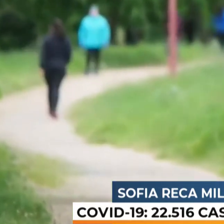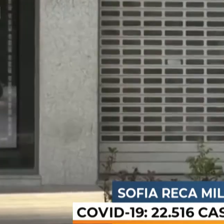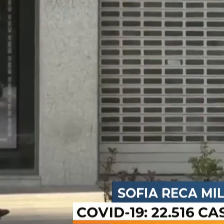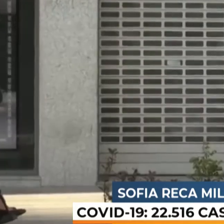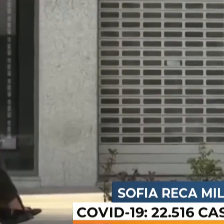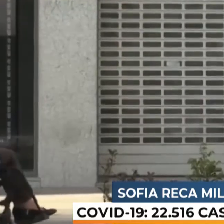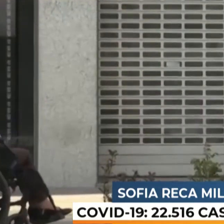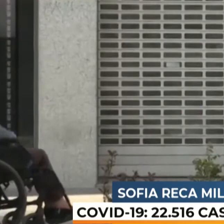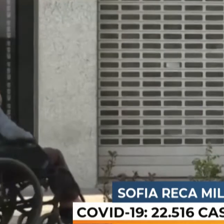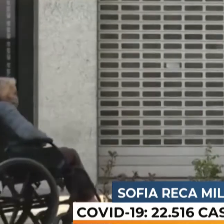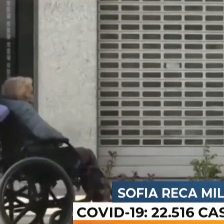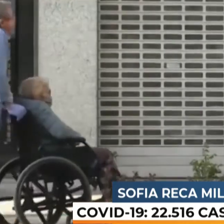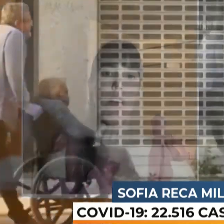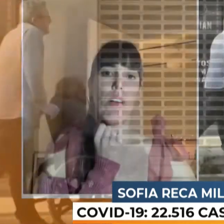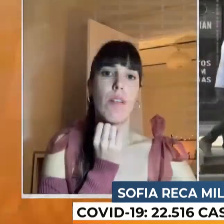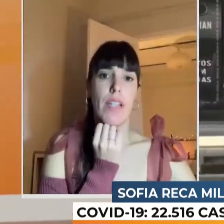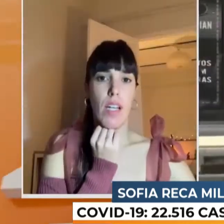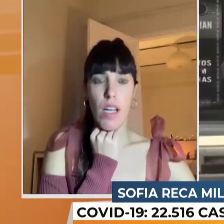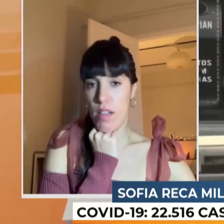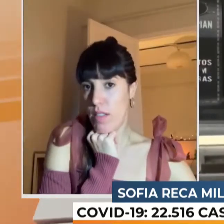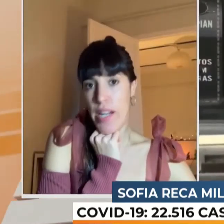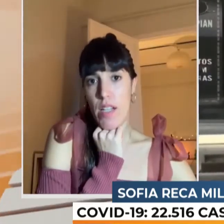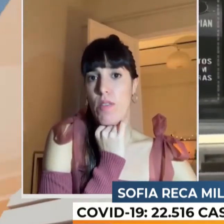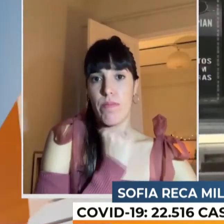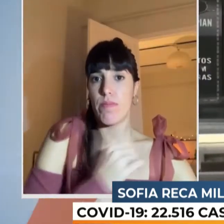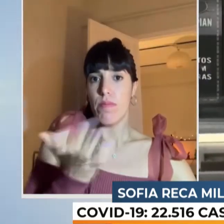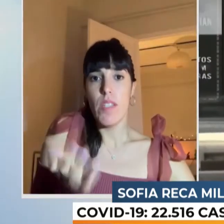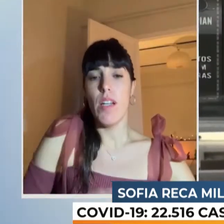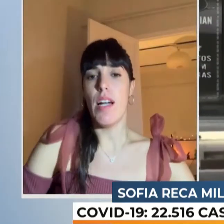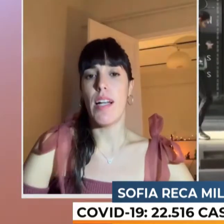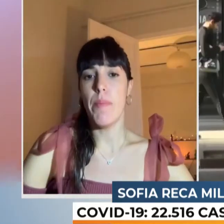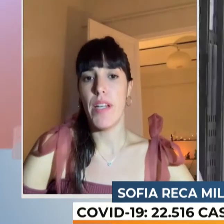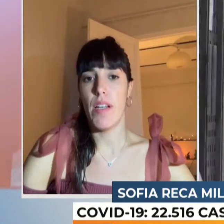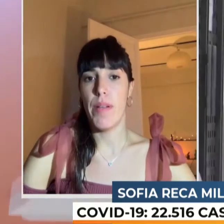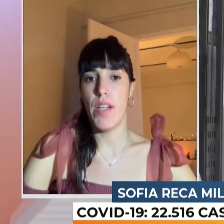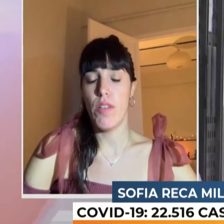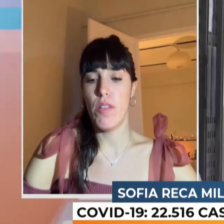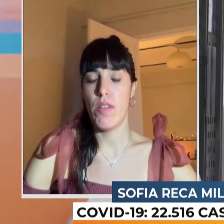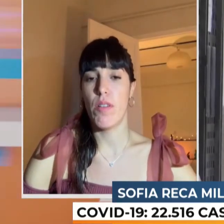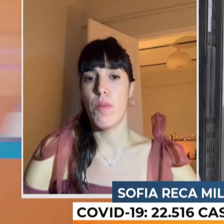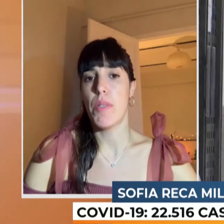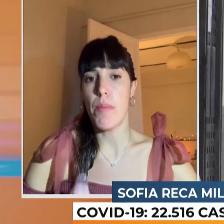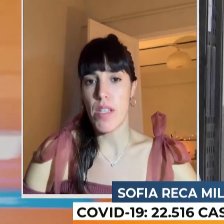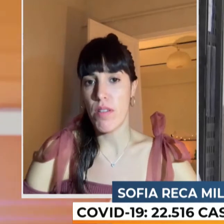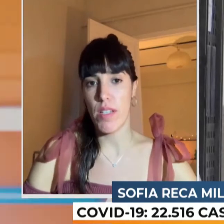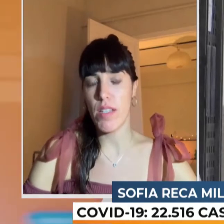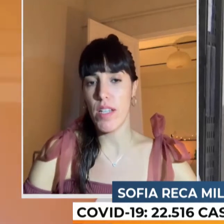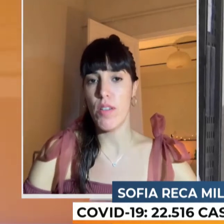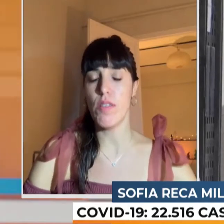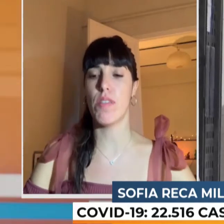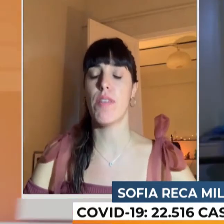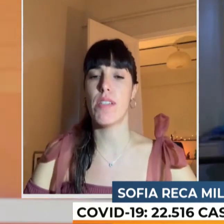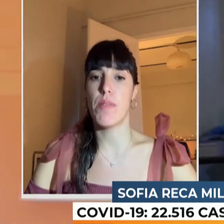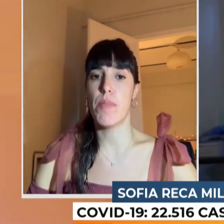encuentran? Bueno, en realidad el verano. Acá en el verano, como está pasando en Argentina,